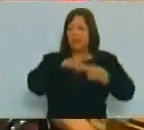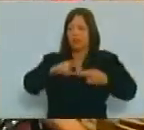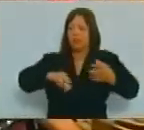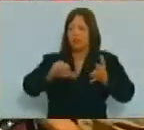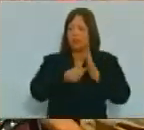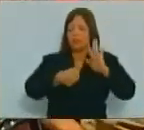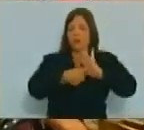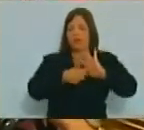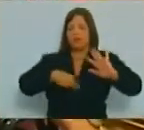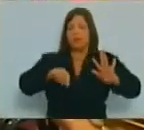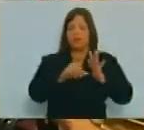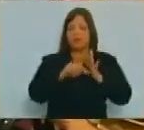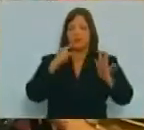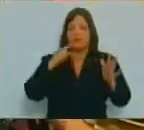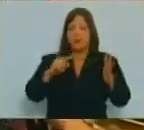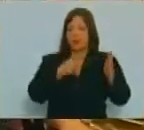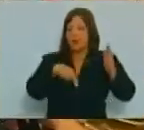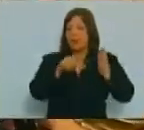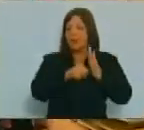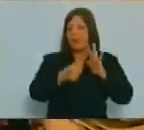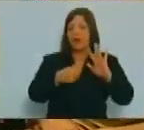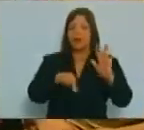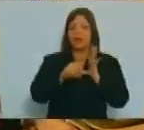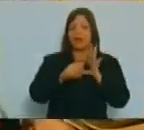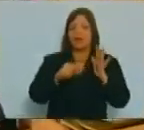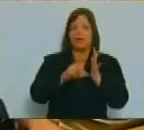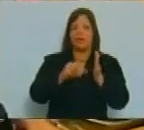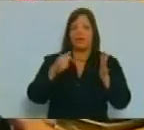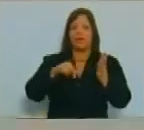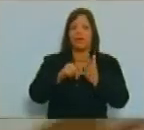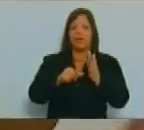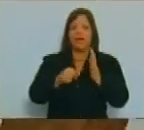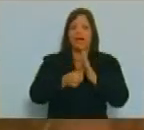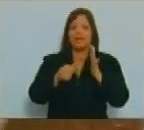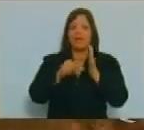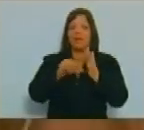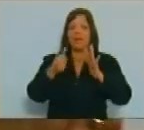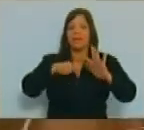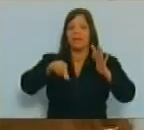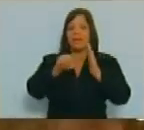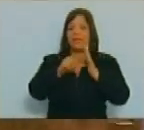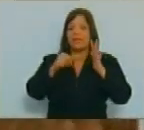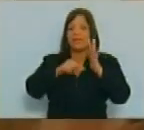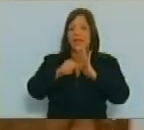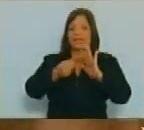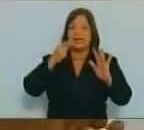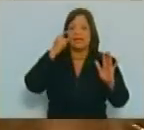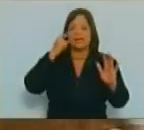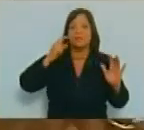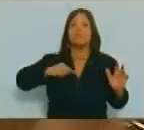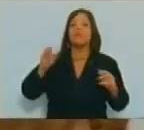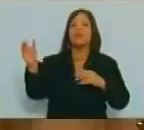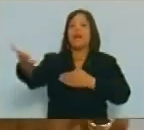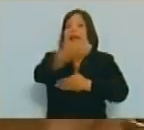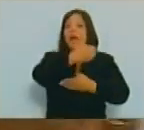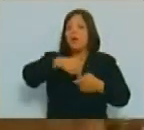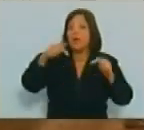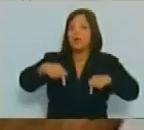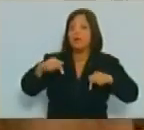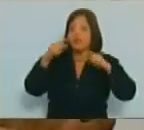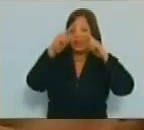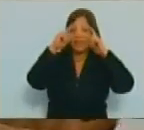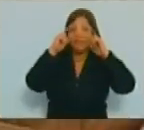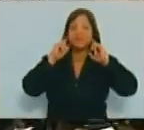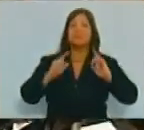de justicia y yo quiero felicitarlo por el suministro porque de verdad están recogiendo usted